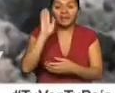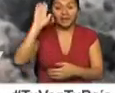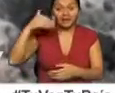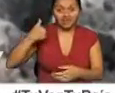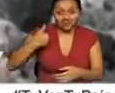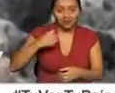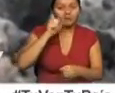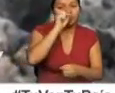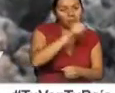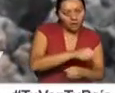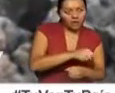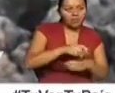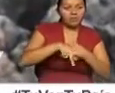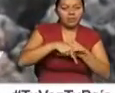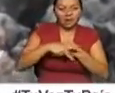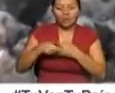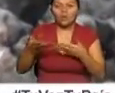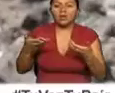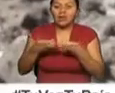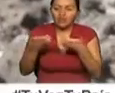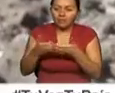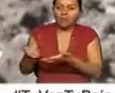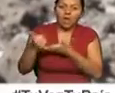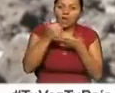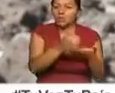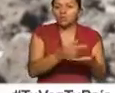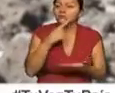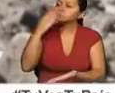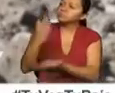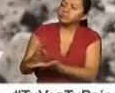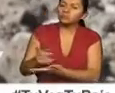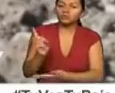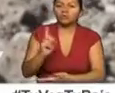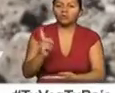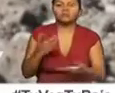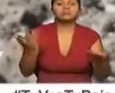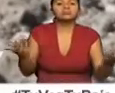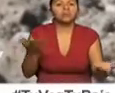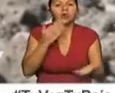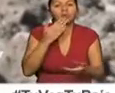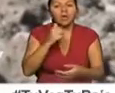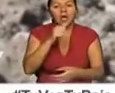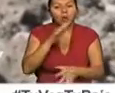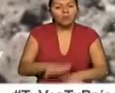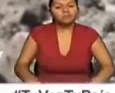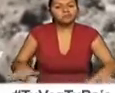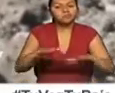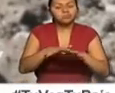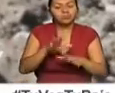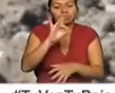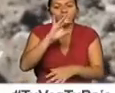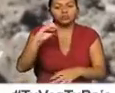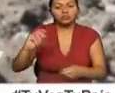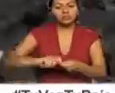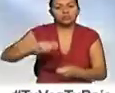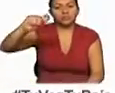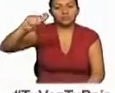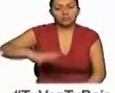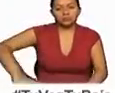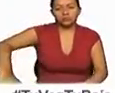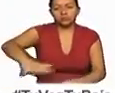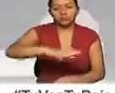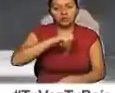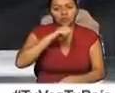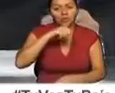Paraguay el ingreso de sus maquinarias para canalizar el río, cuyas aguas están estancadas a 800 metros de su territorio.